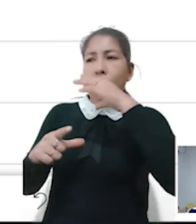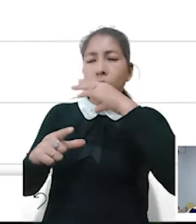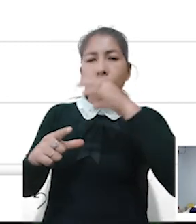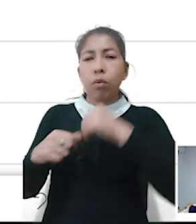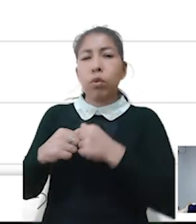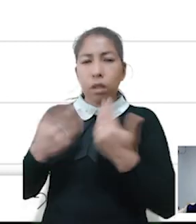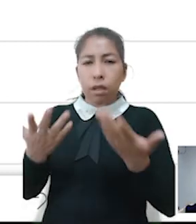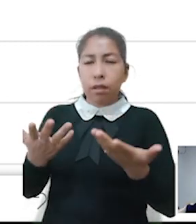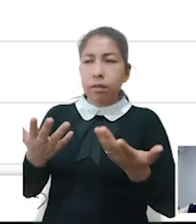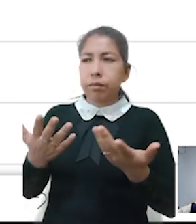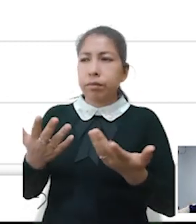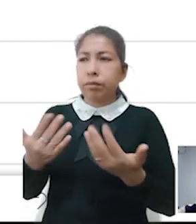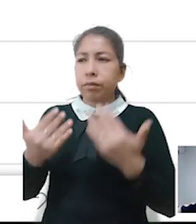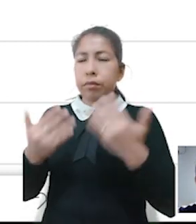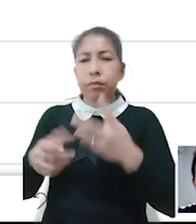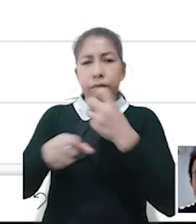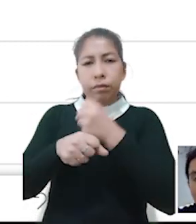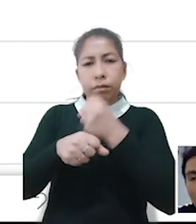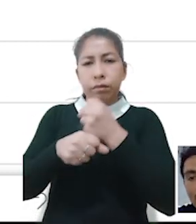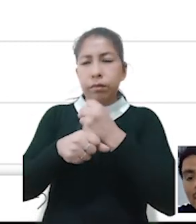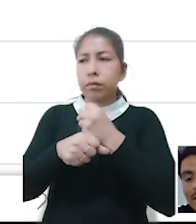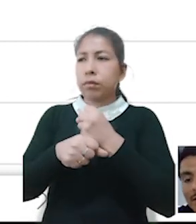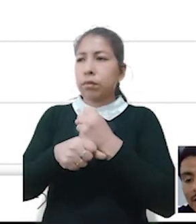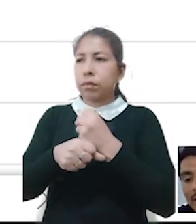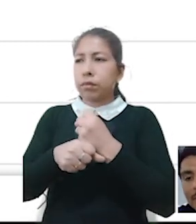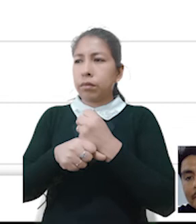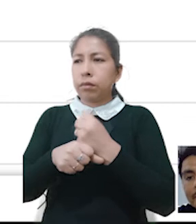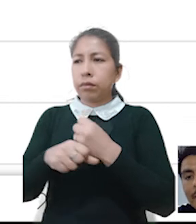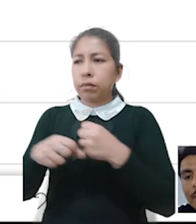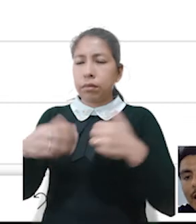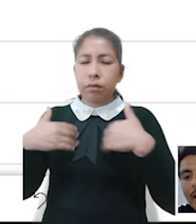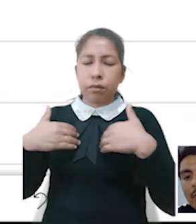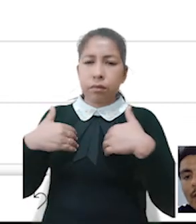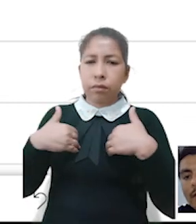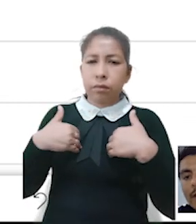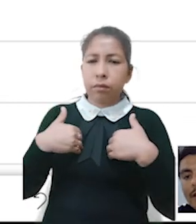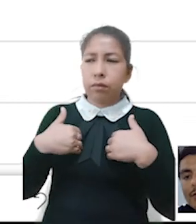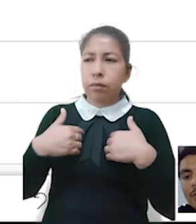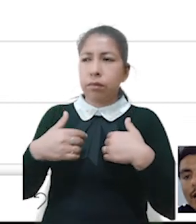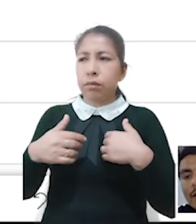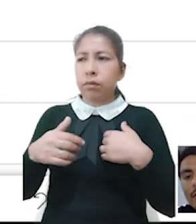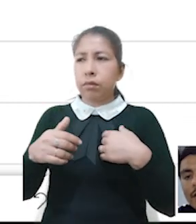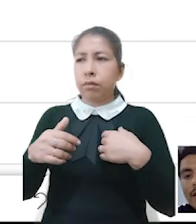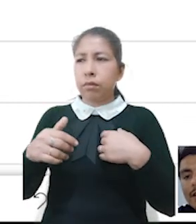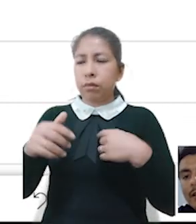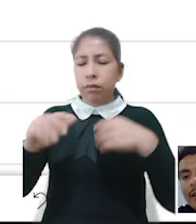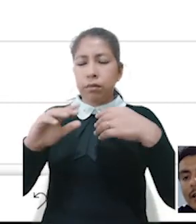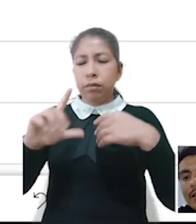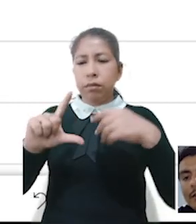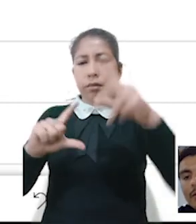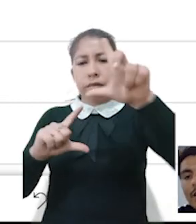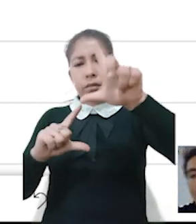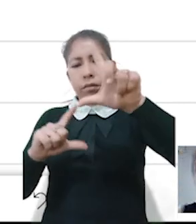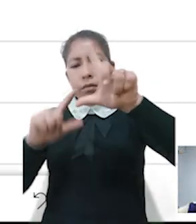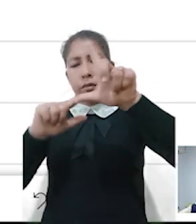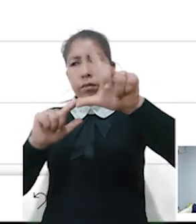calcular. Voy a trabajar con los datos que tengo. 17 para el ángulo alfa es un cateto adyacente, ya que